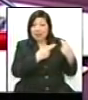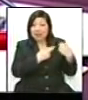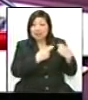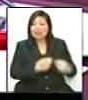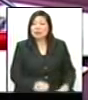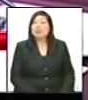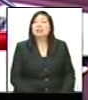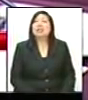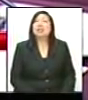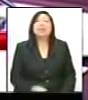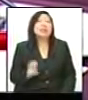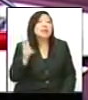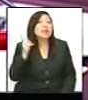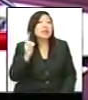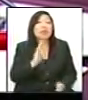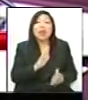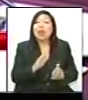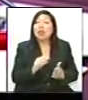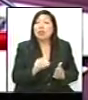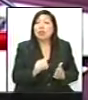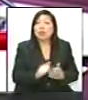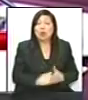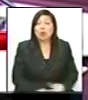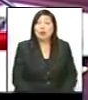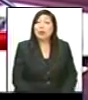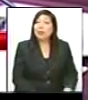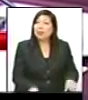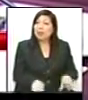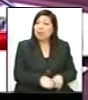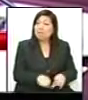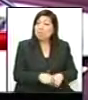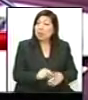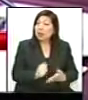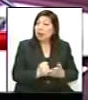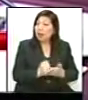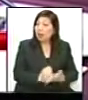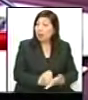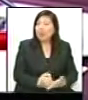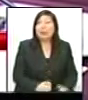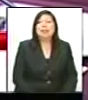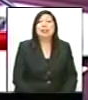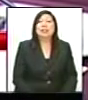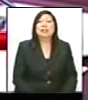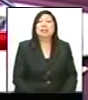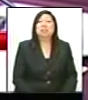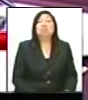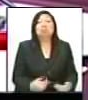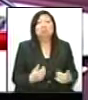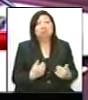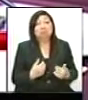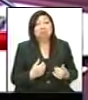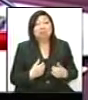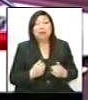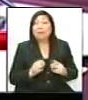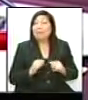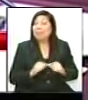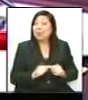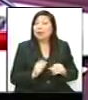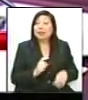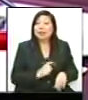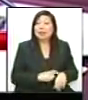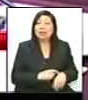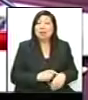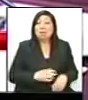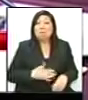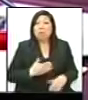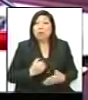responsabilidad, escuchar a todos y también ayudar a que esta propuesta tenga permanencia en el tiempo, que